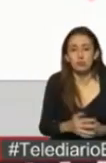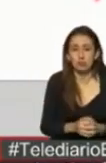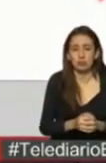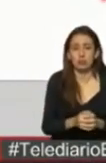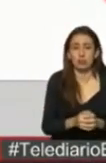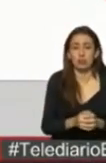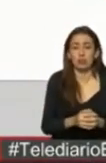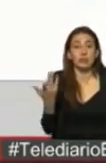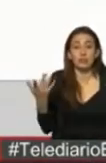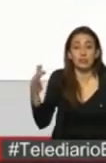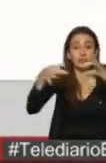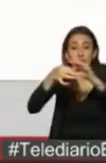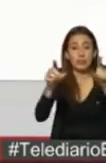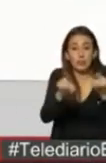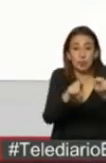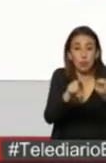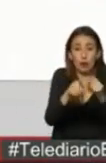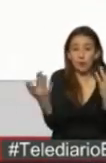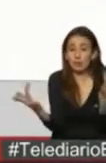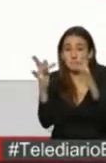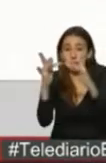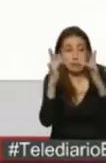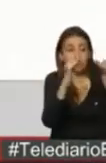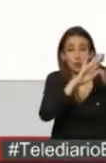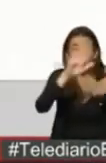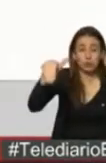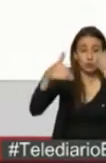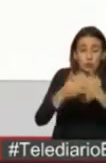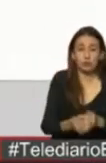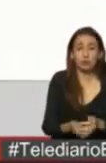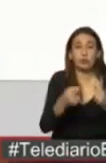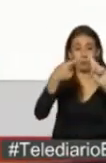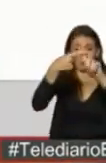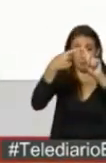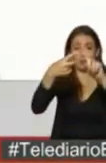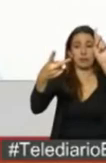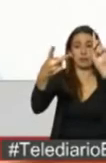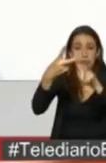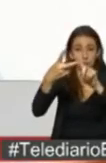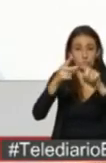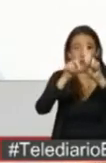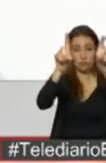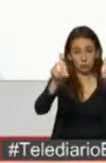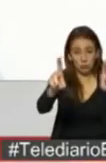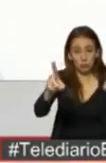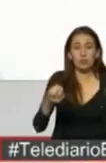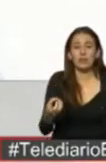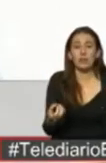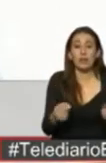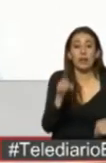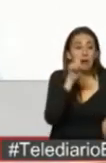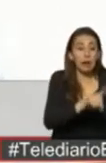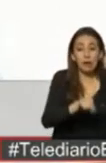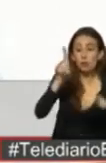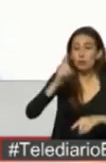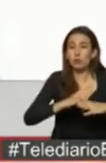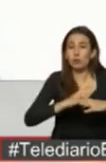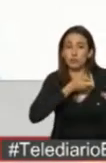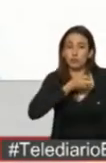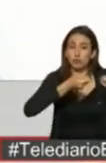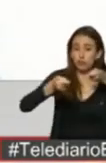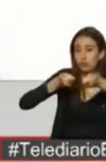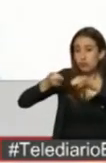están ligados al caso cero? Y también, ministra, aprovechar para consultarle... se han aplicado varias